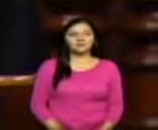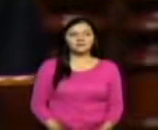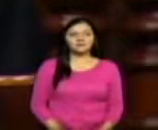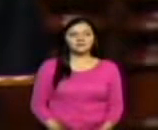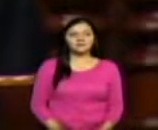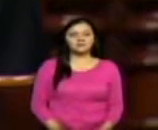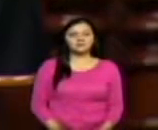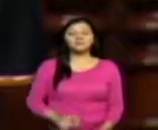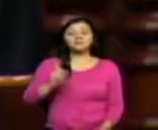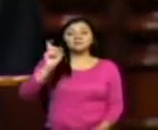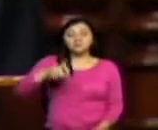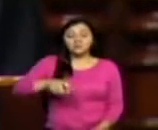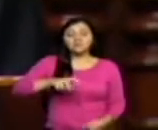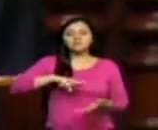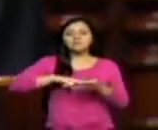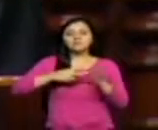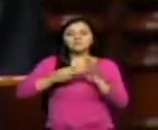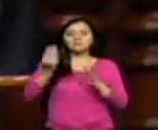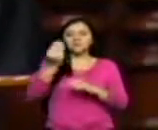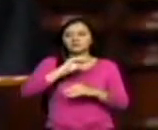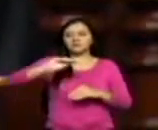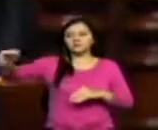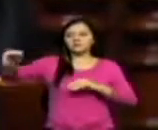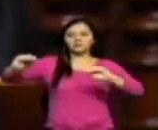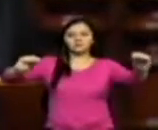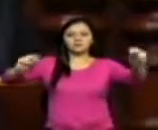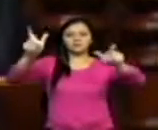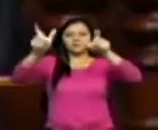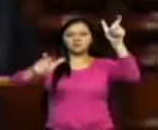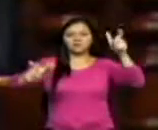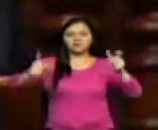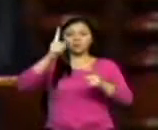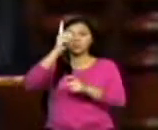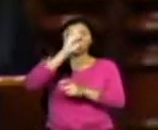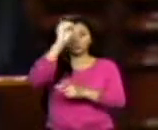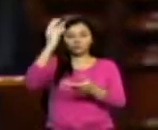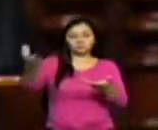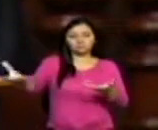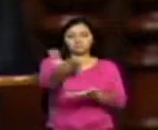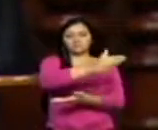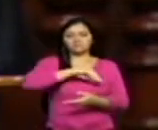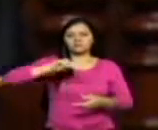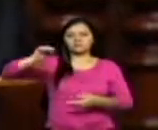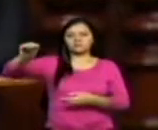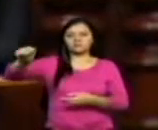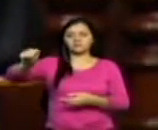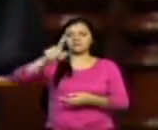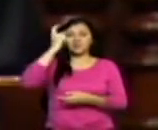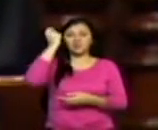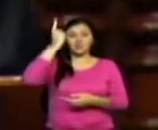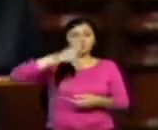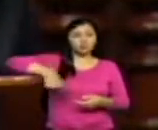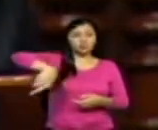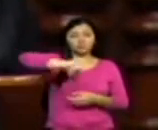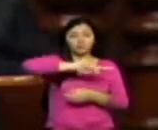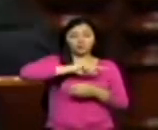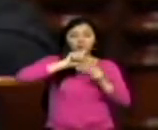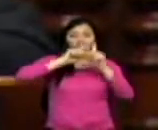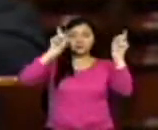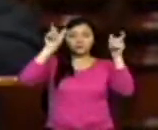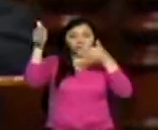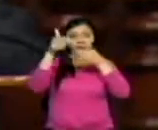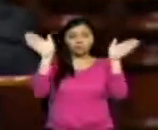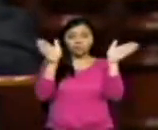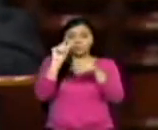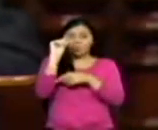Eso es poner dinero en el bolsillo de la gente. Que entienda el informal que estamos